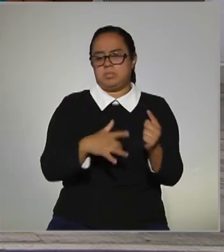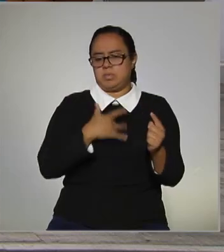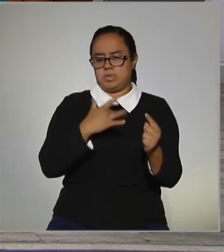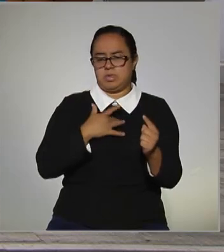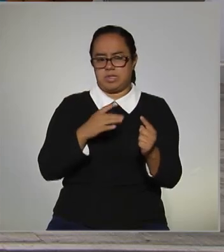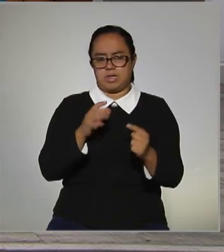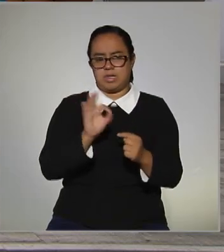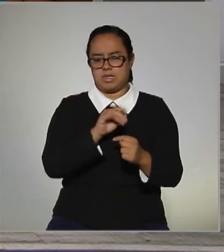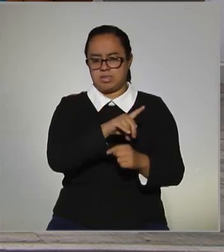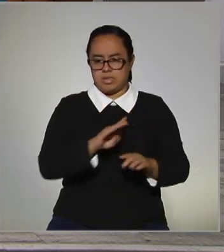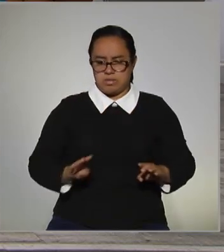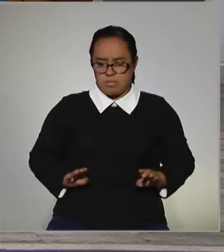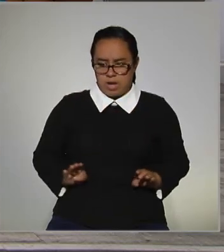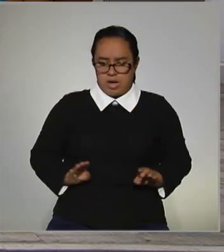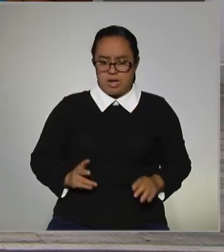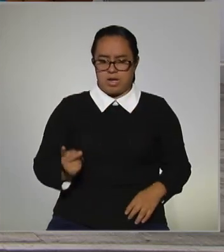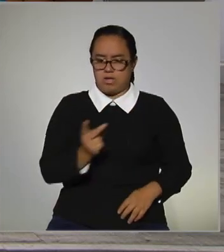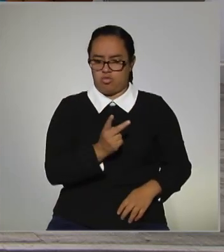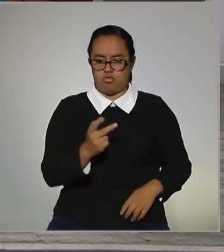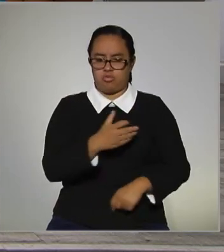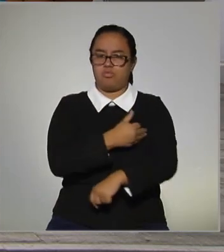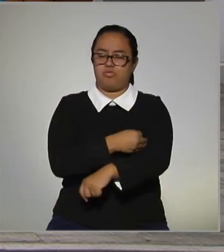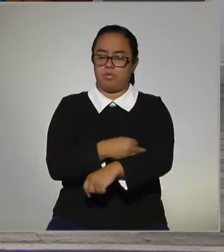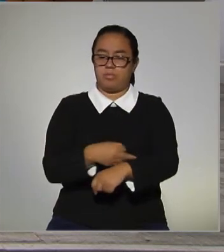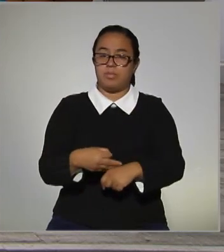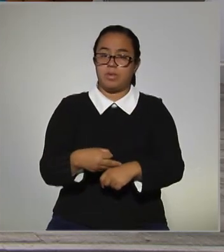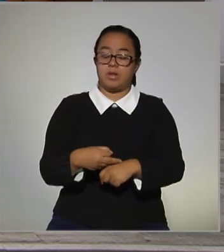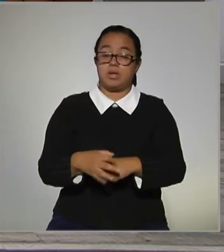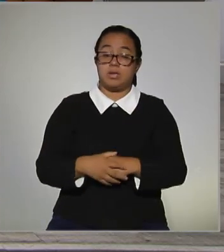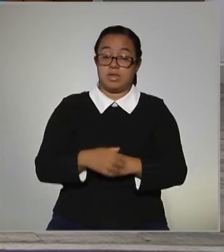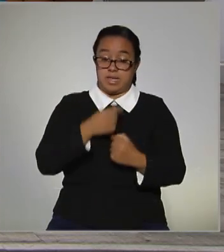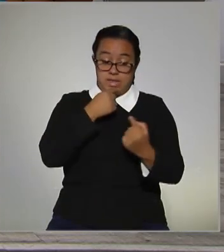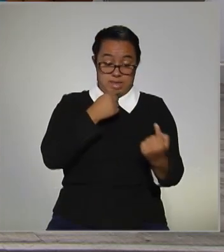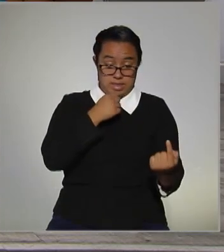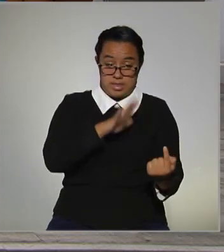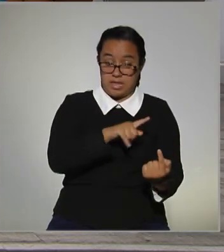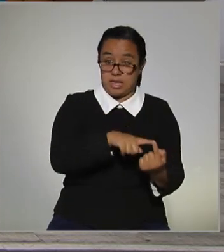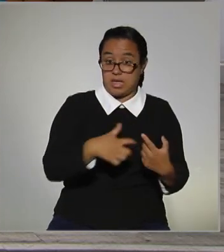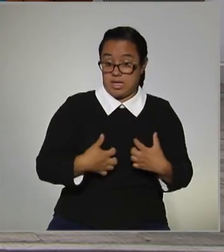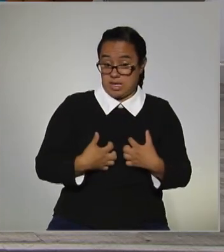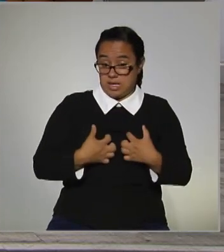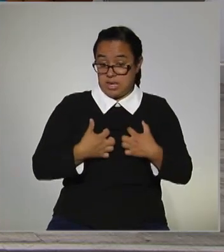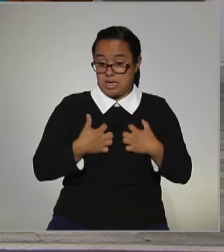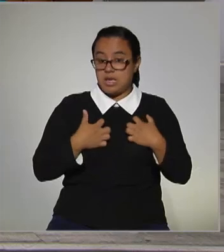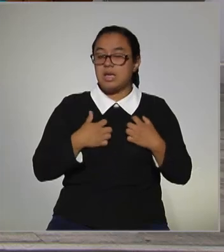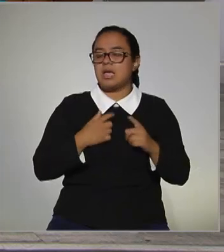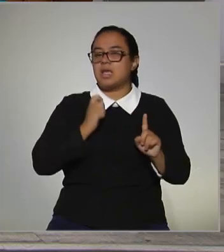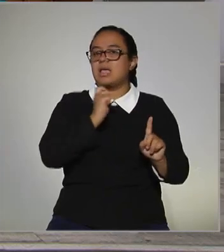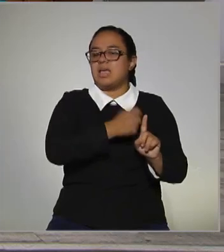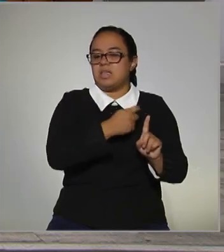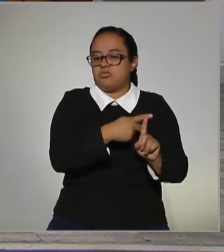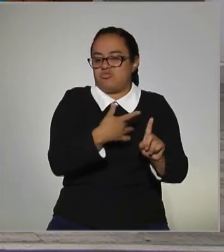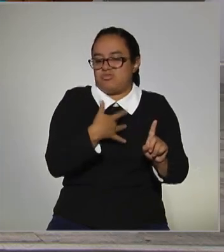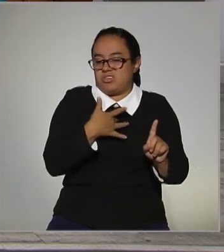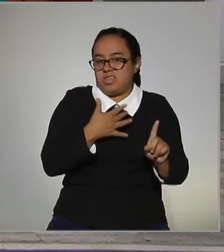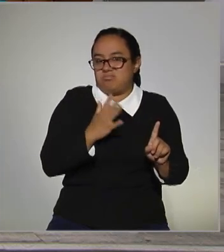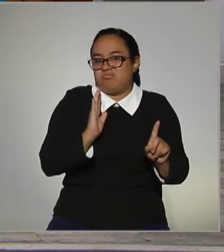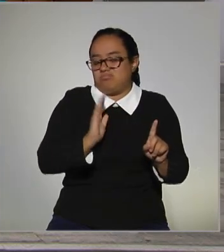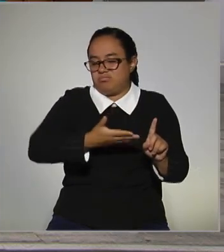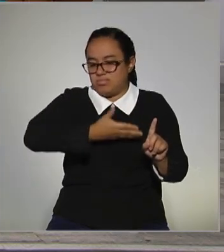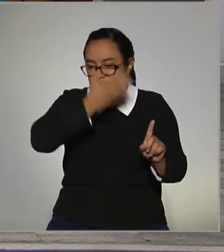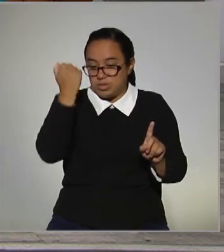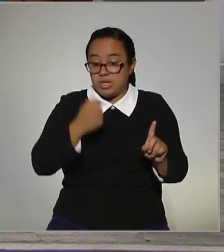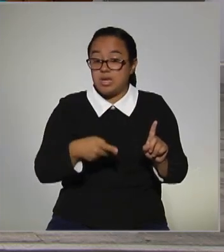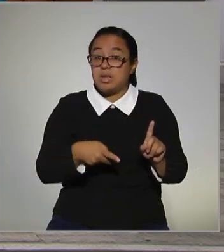la pareja parental, por ejemplo, ¿no? Entonces, que una niña esté enojada, pues habla de algo, ¿de qué? No sabemos, pero